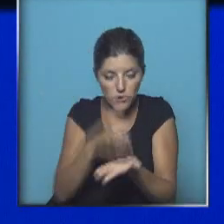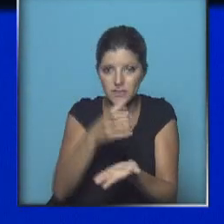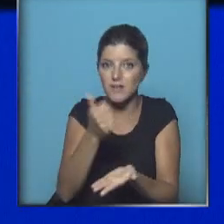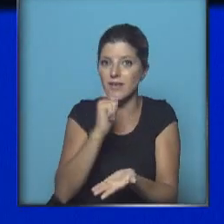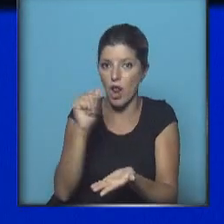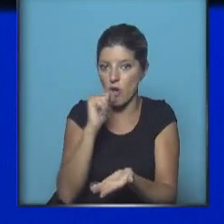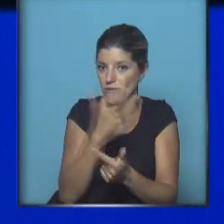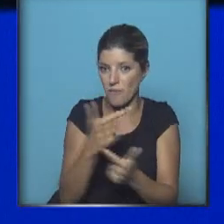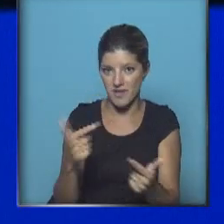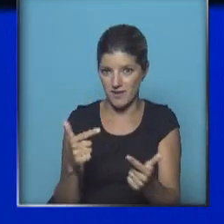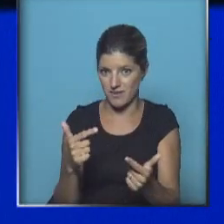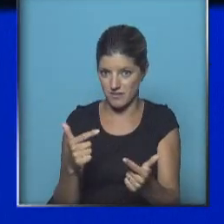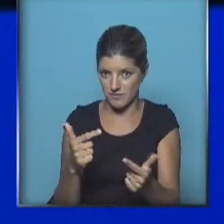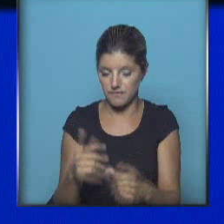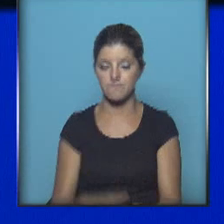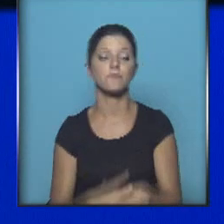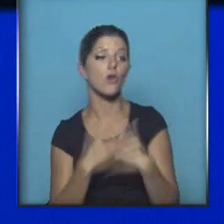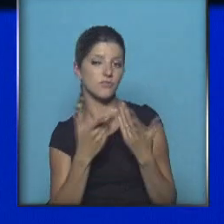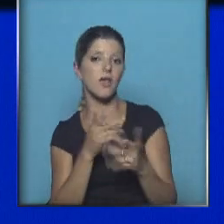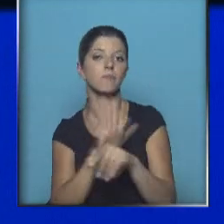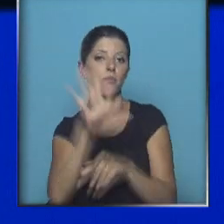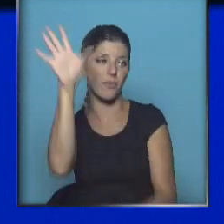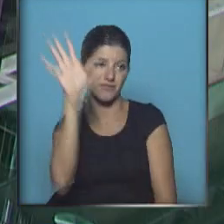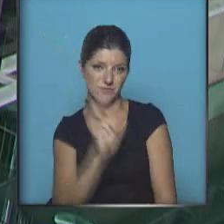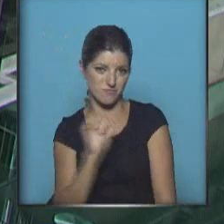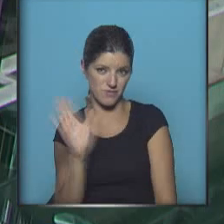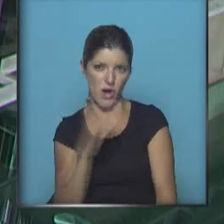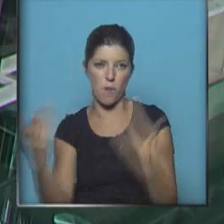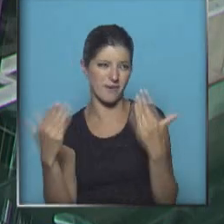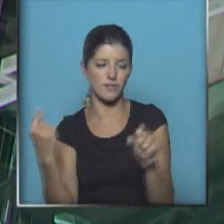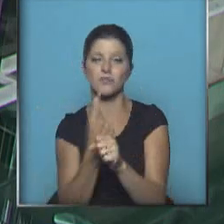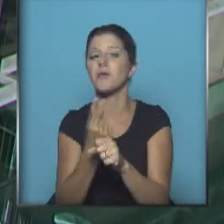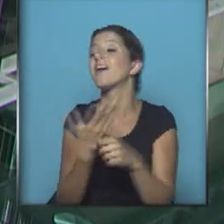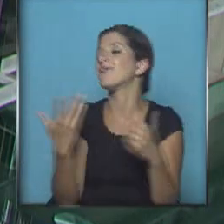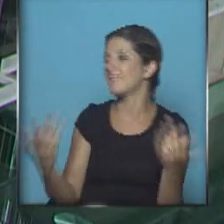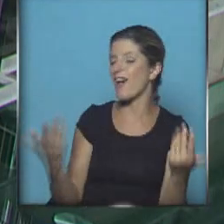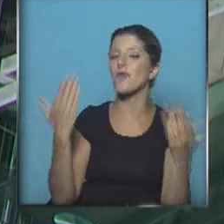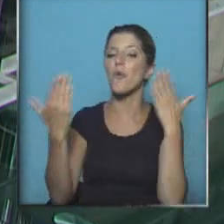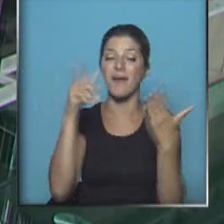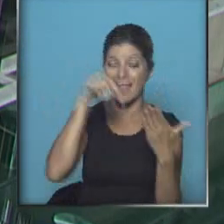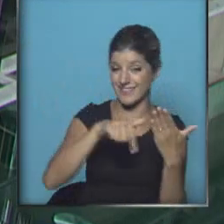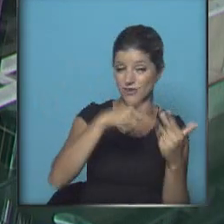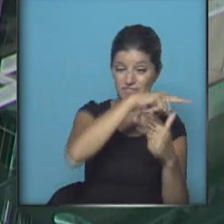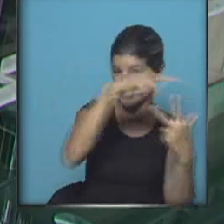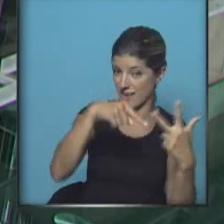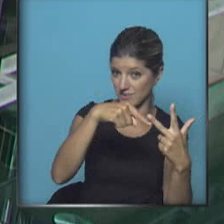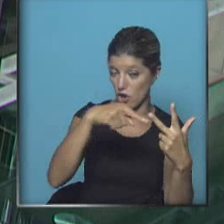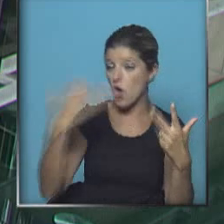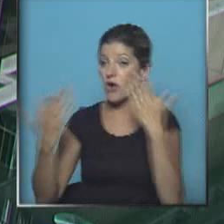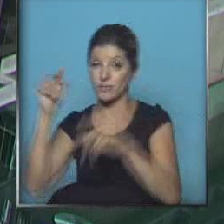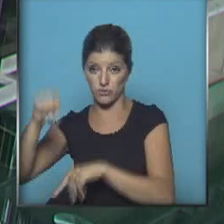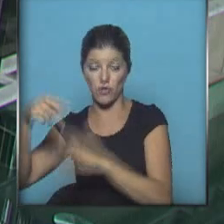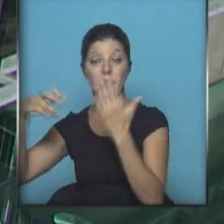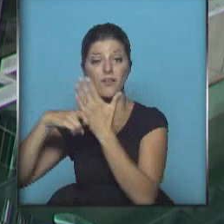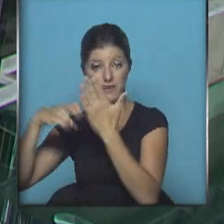alcohol. O sea que extraída de los pelos totalmente. Entonces, la comparación. Comparar eso con la situación de